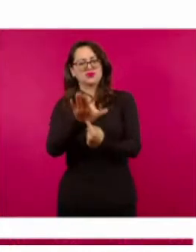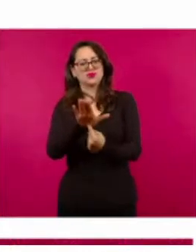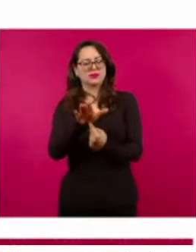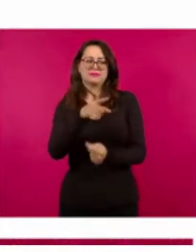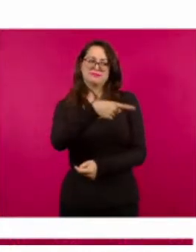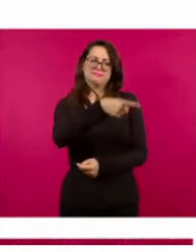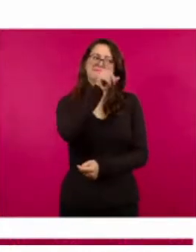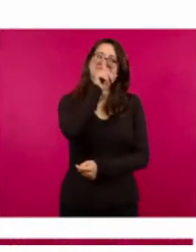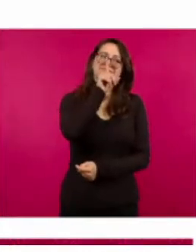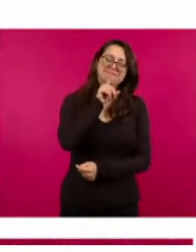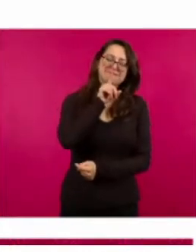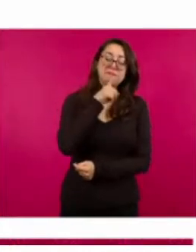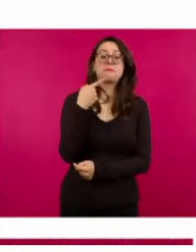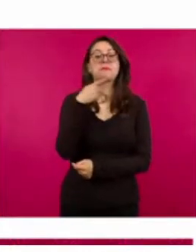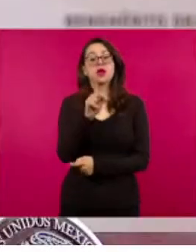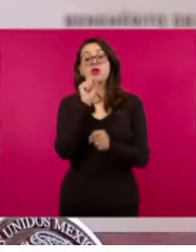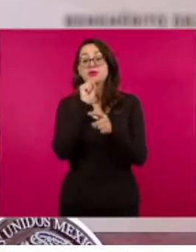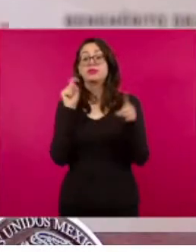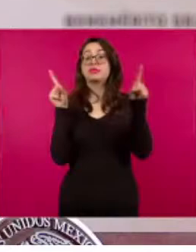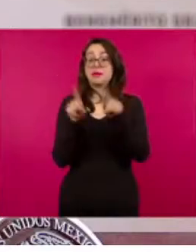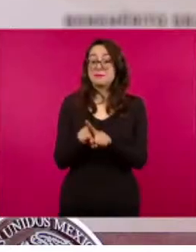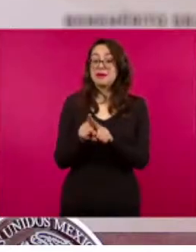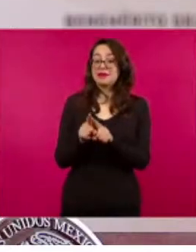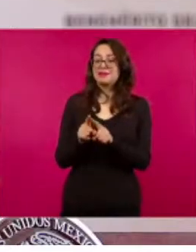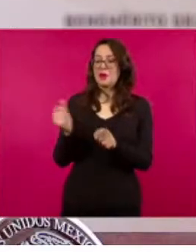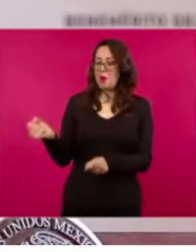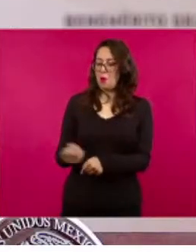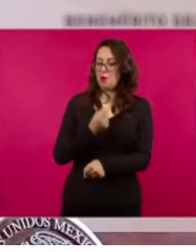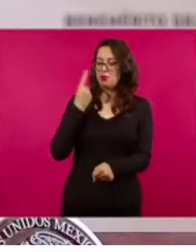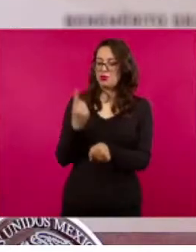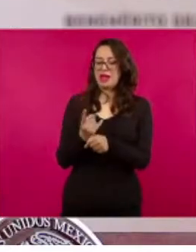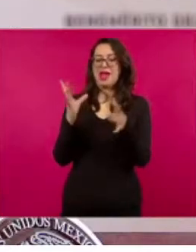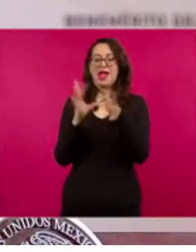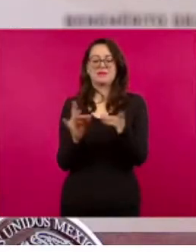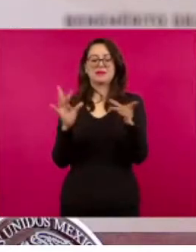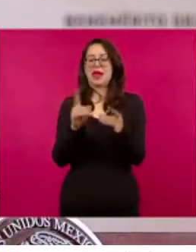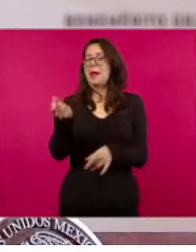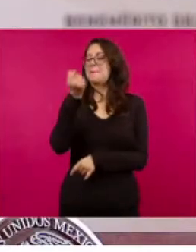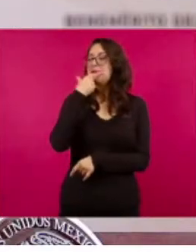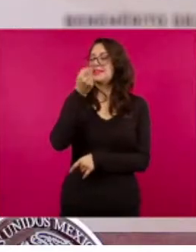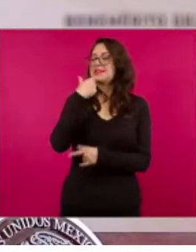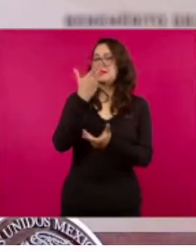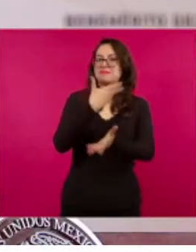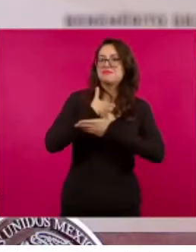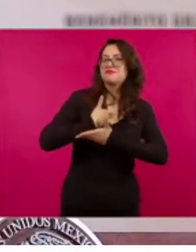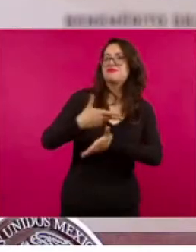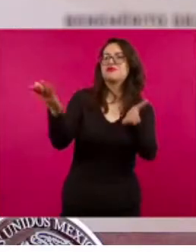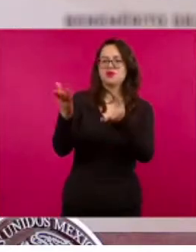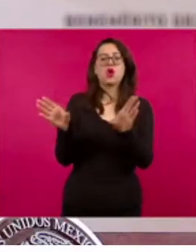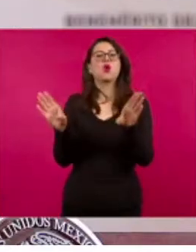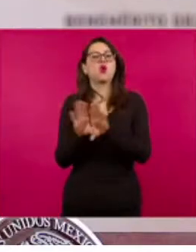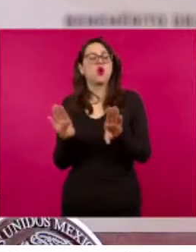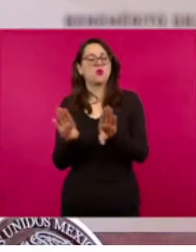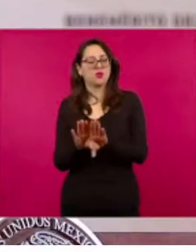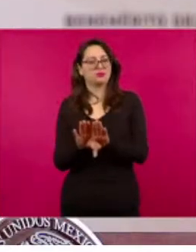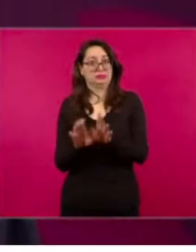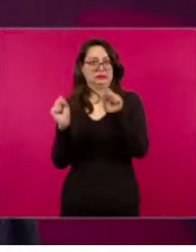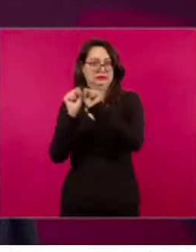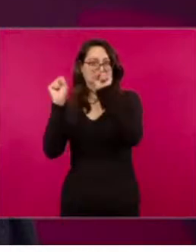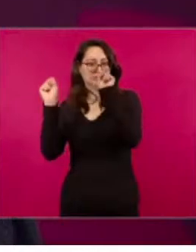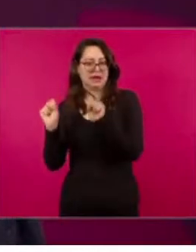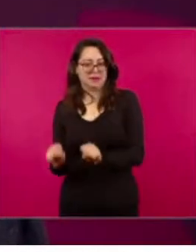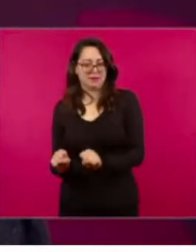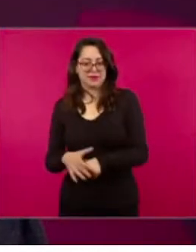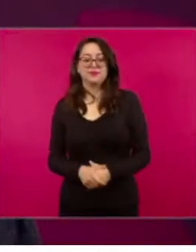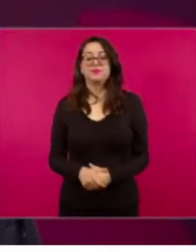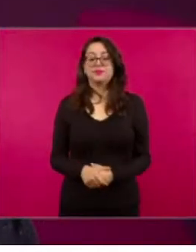bulo, sino de explicar cómo funciona el sistema de abastos del Instituto Mexicano del Seguro Social. Este busca